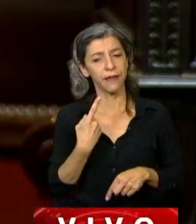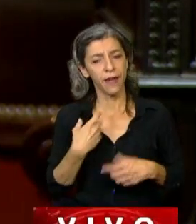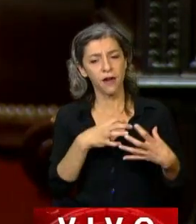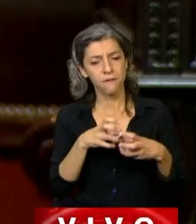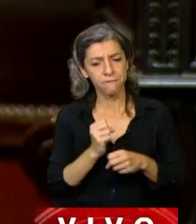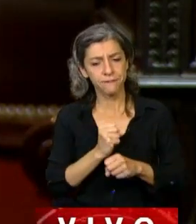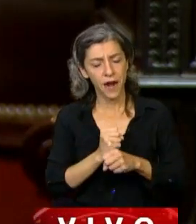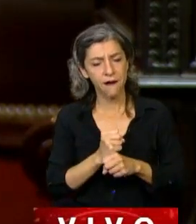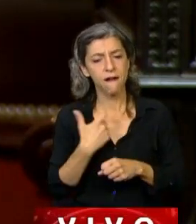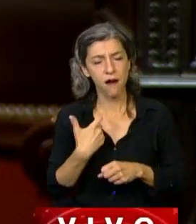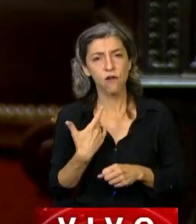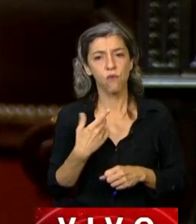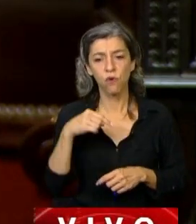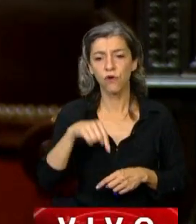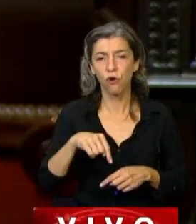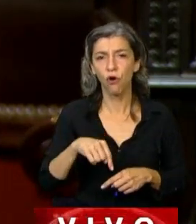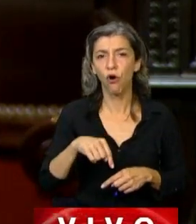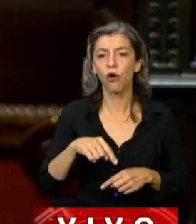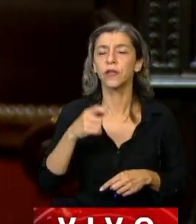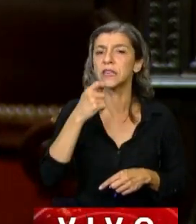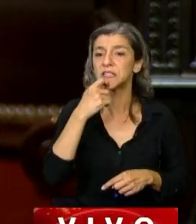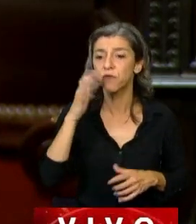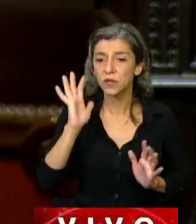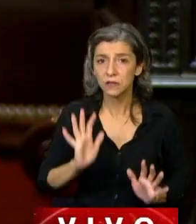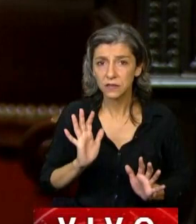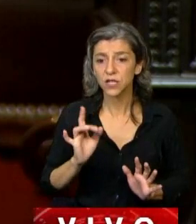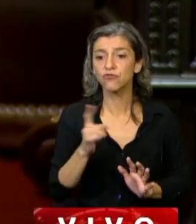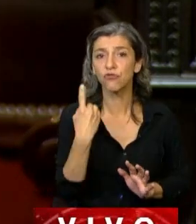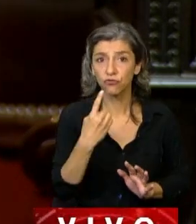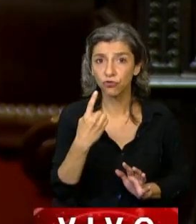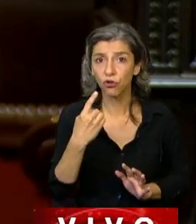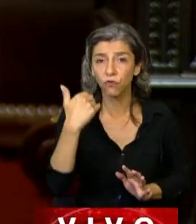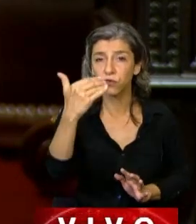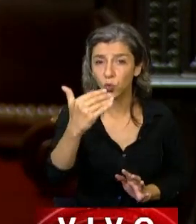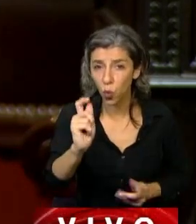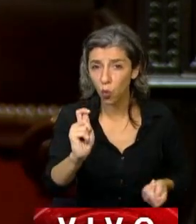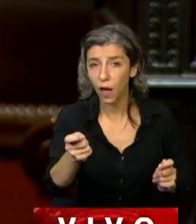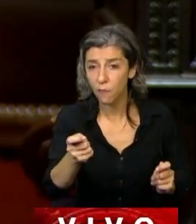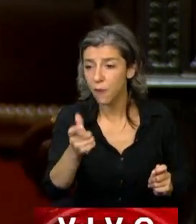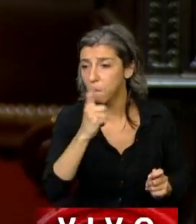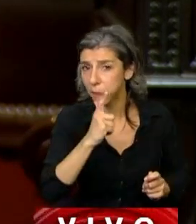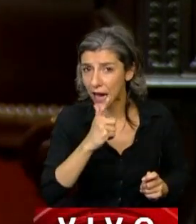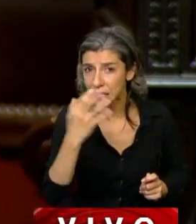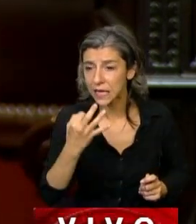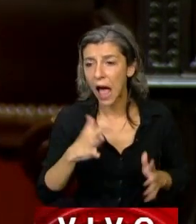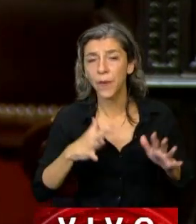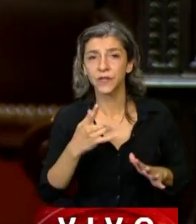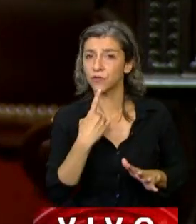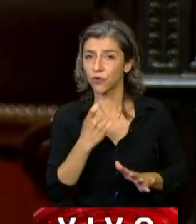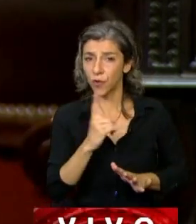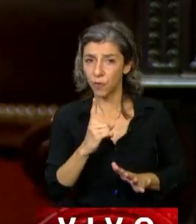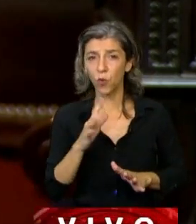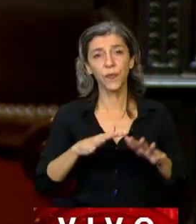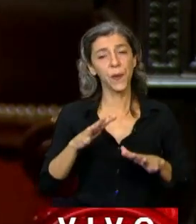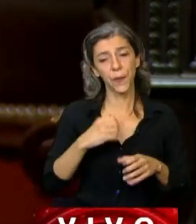que nos golpea las puertas de esta casa y que a veces parecemos no percibir. En el trabajo que hacemos en esta Cámara